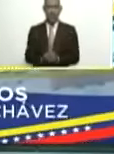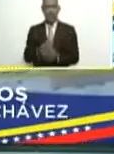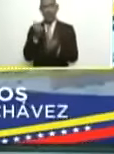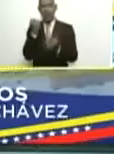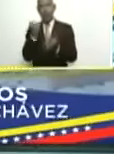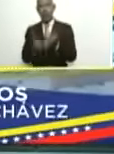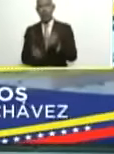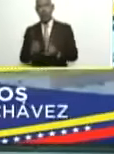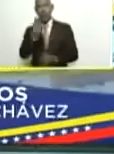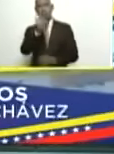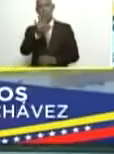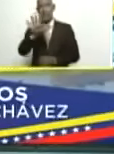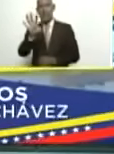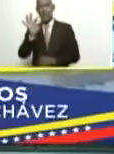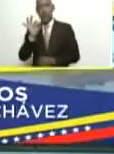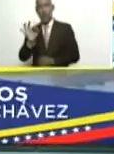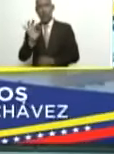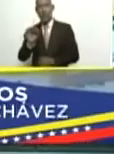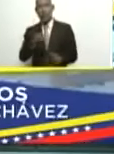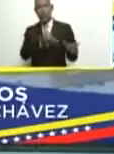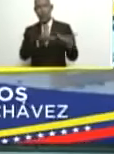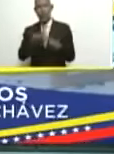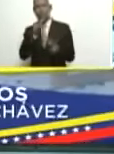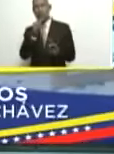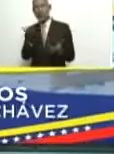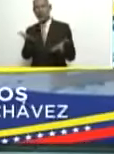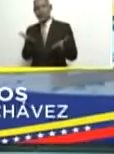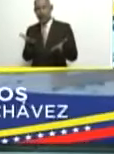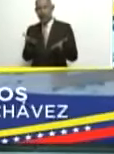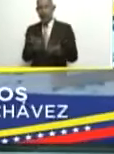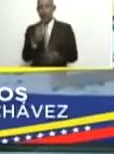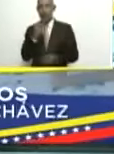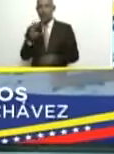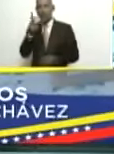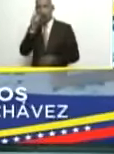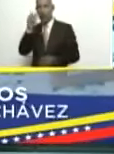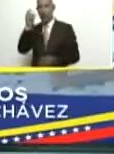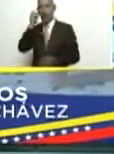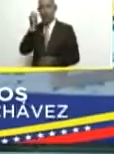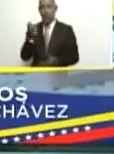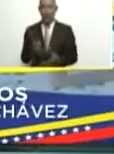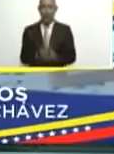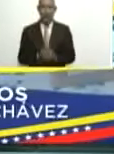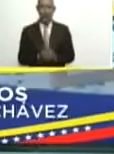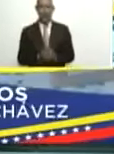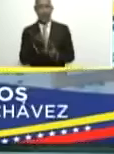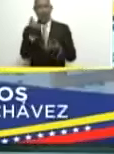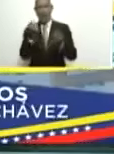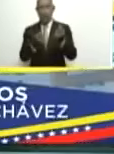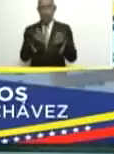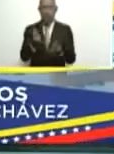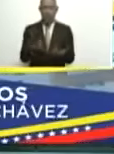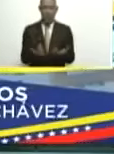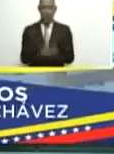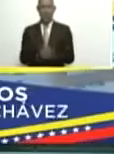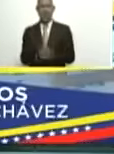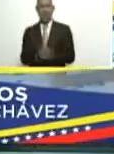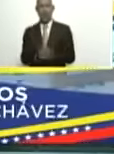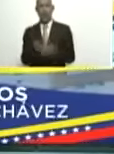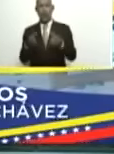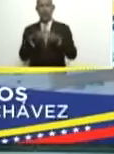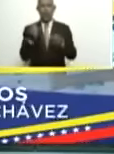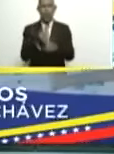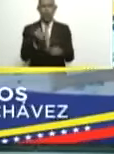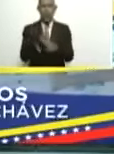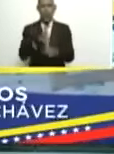45 minutos ya sabíamos quiénes eran los voceros de nuestras unidades financieras, nuestros comités de trabajo.